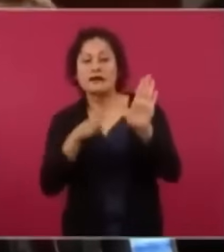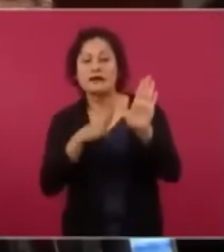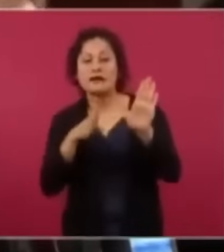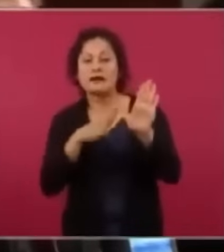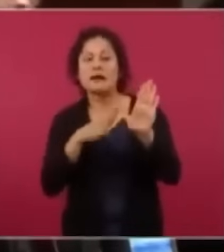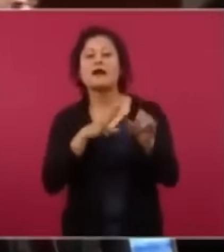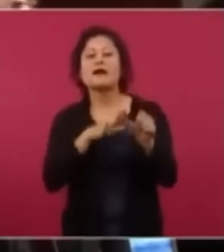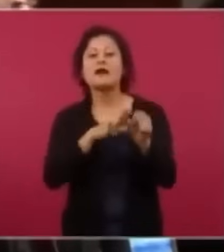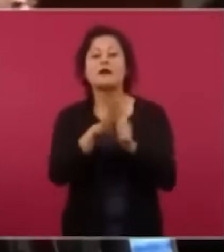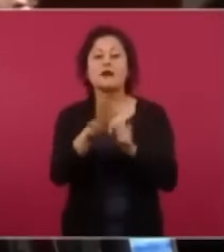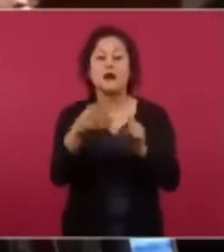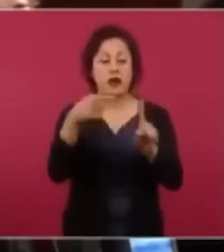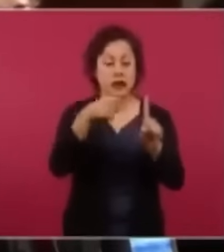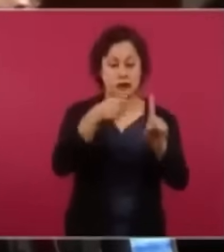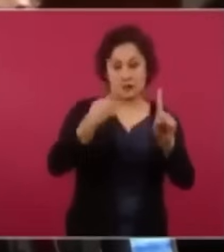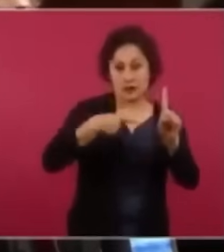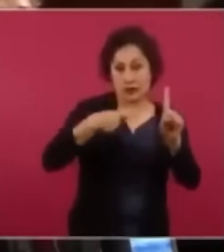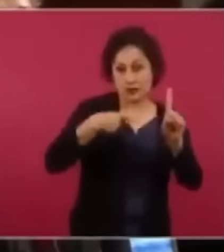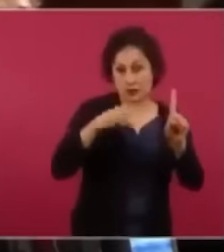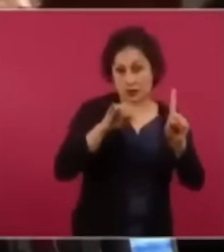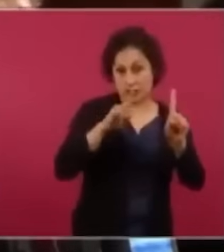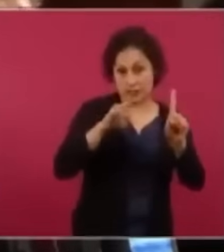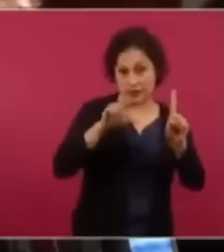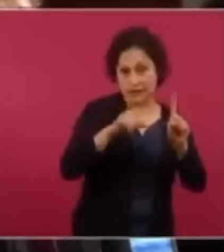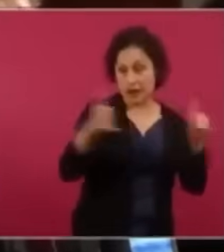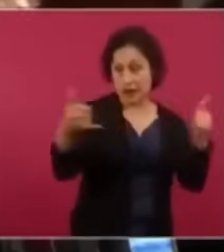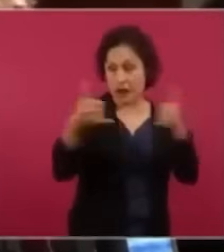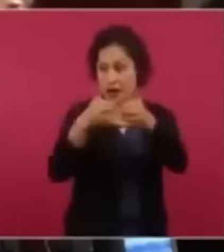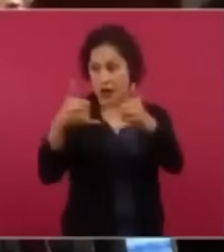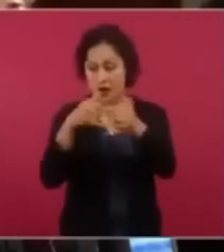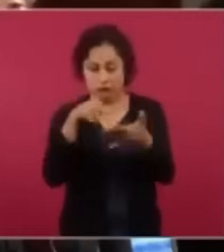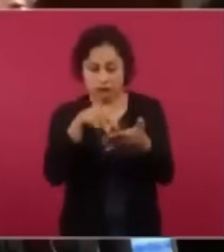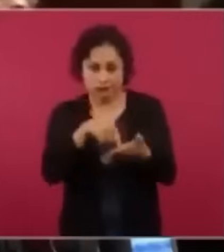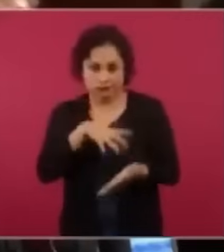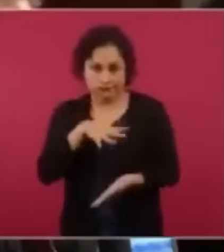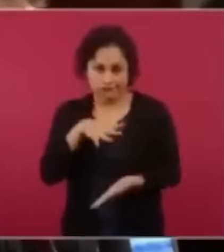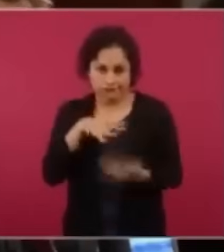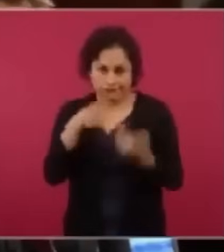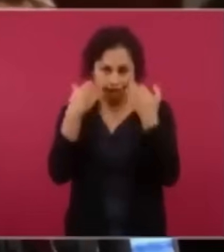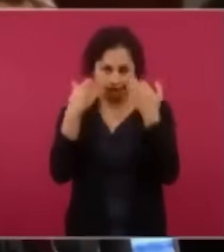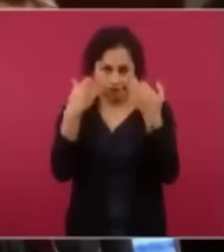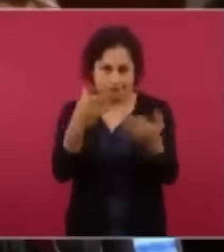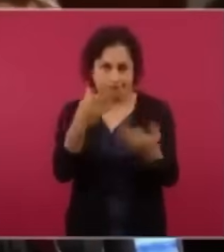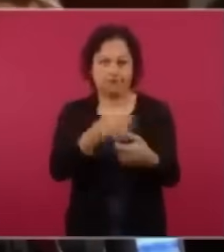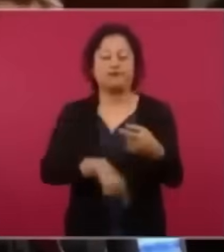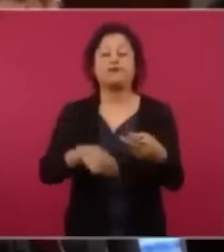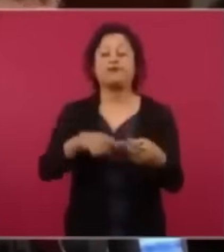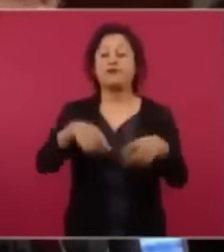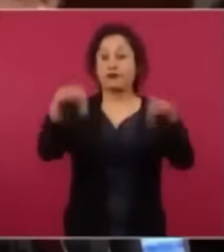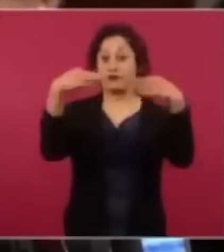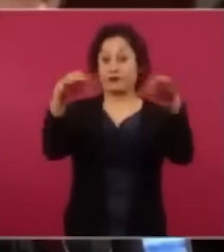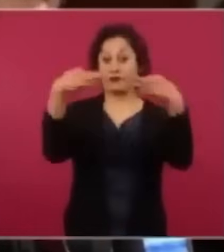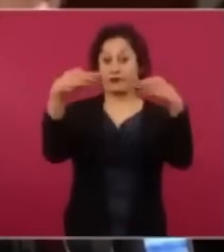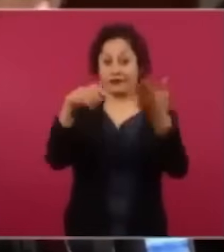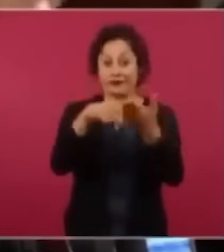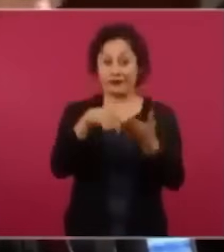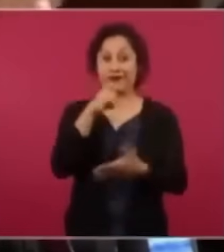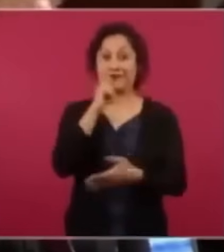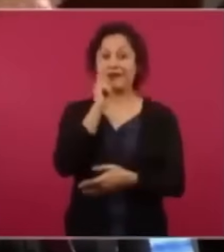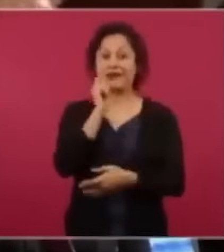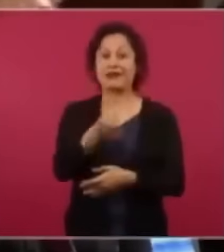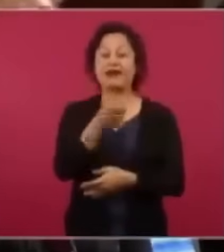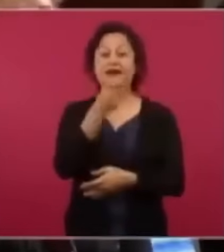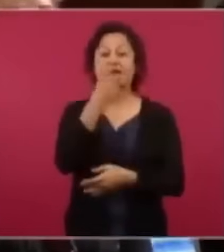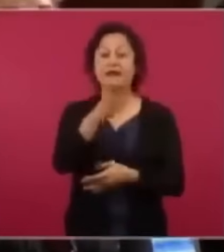personal de un civil, e incluso la recomendación de este documento es que se proporcione con